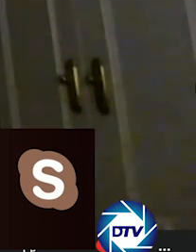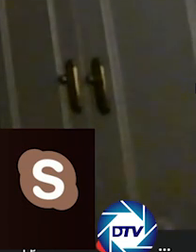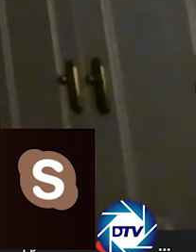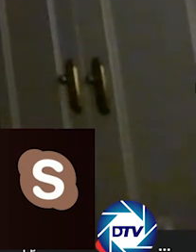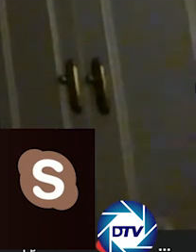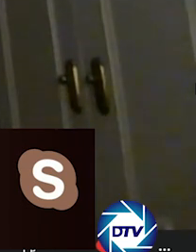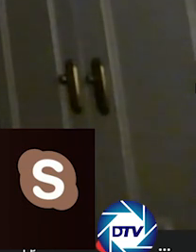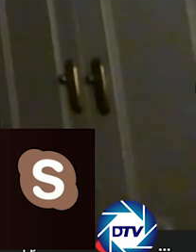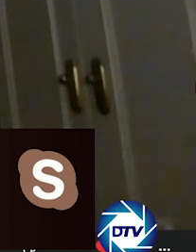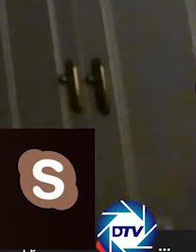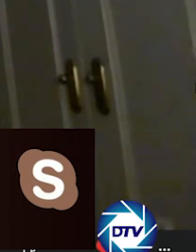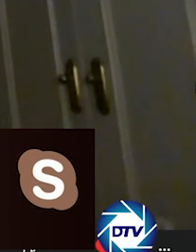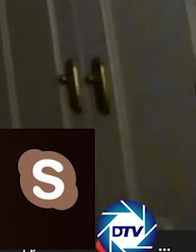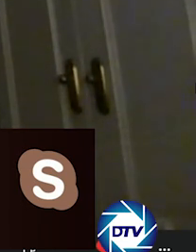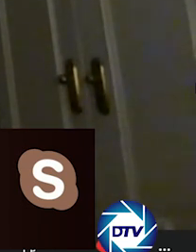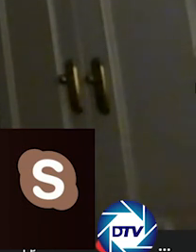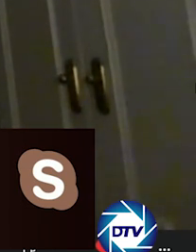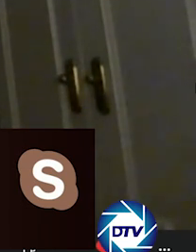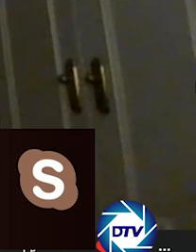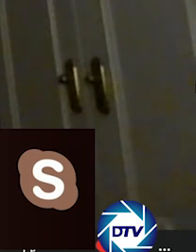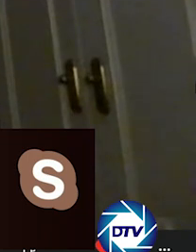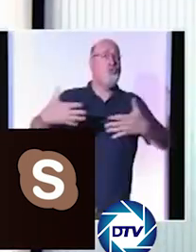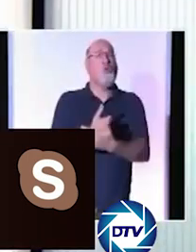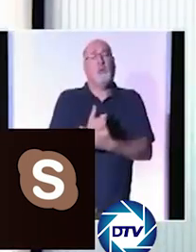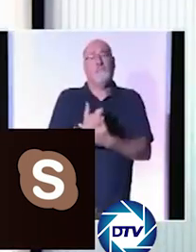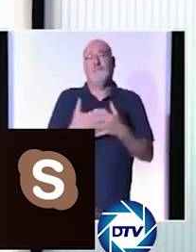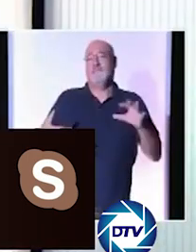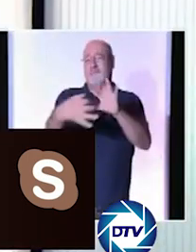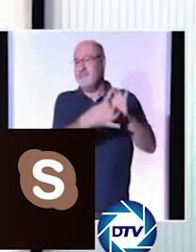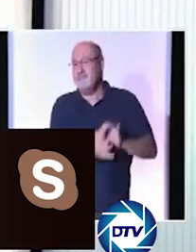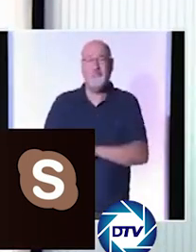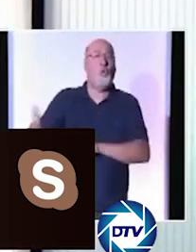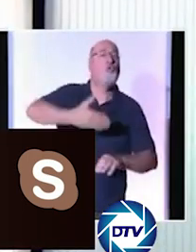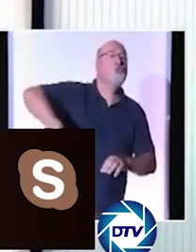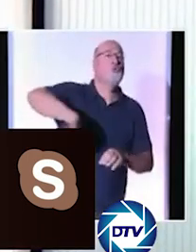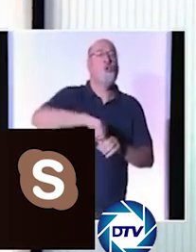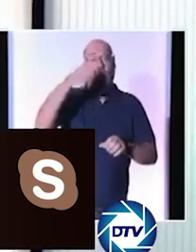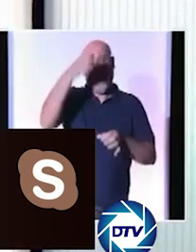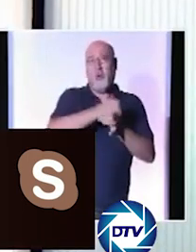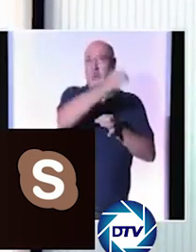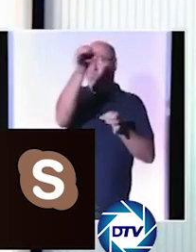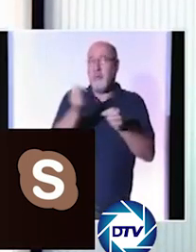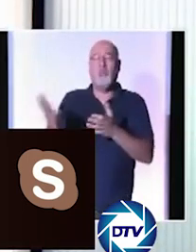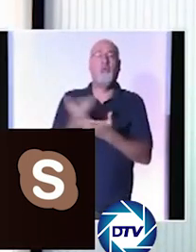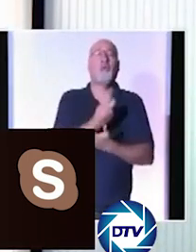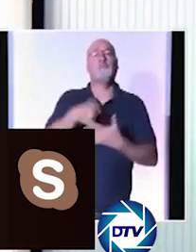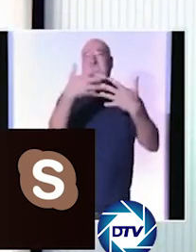sobre la fiscalía con el rey de España, etcétera, etcétera, ¿verdad? Ya. Yo sé que esto ocurre.